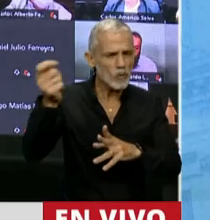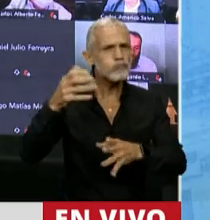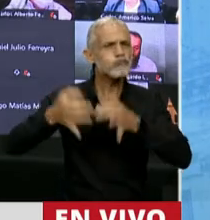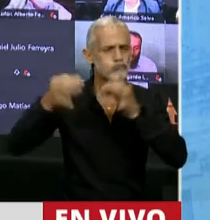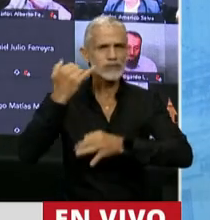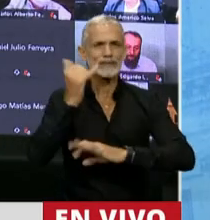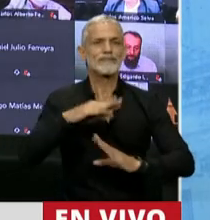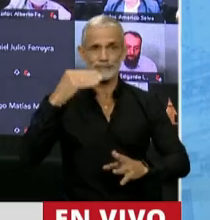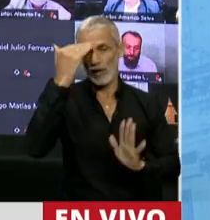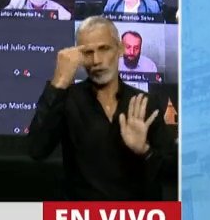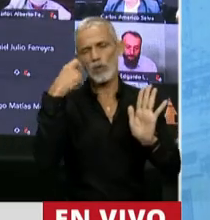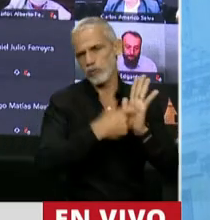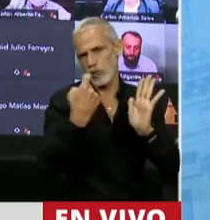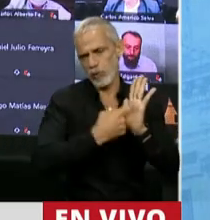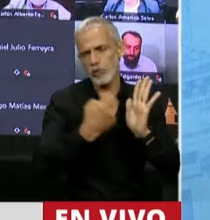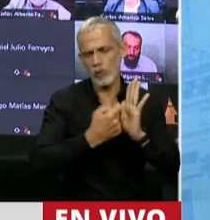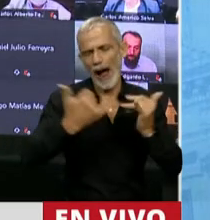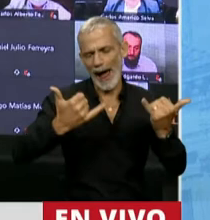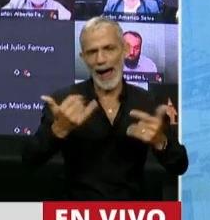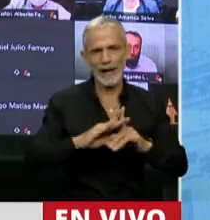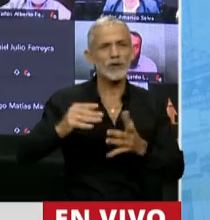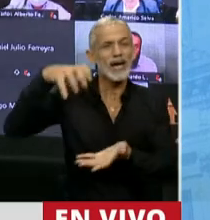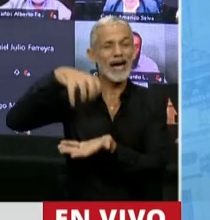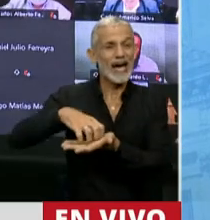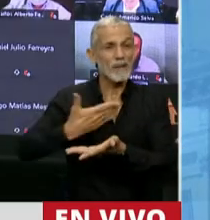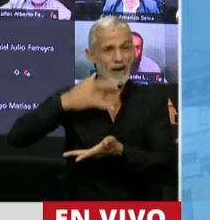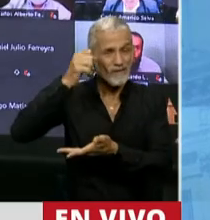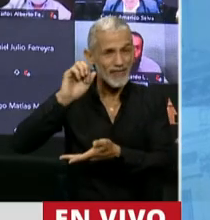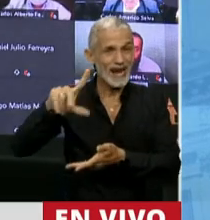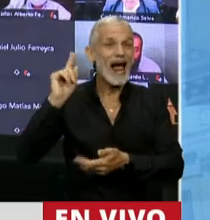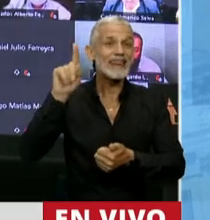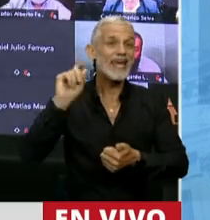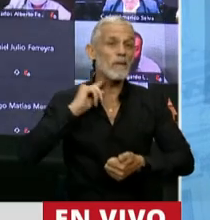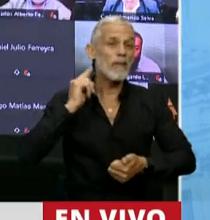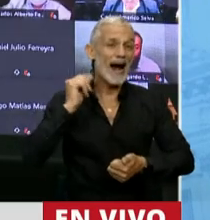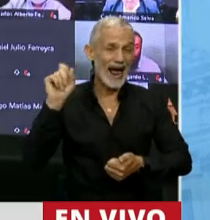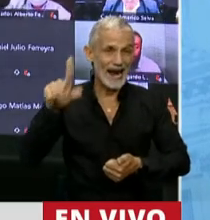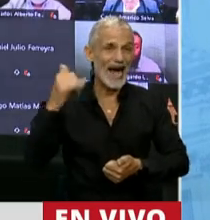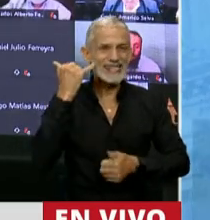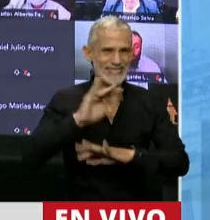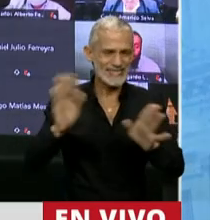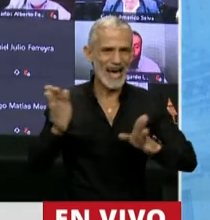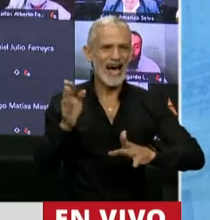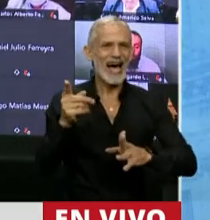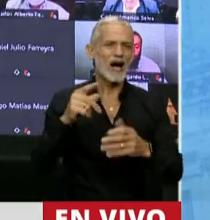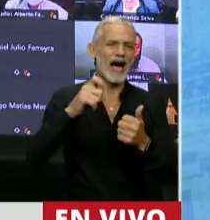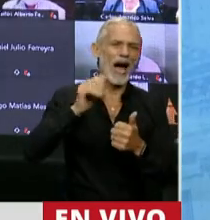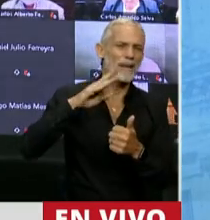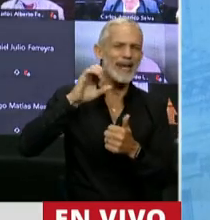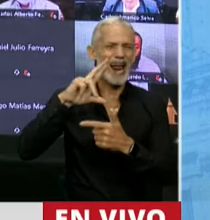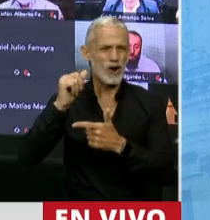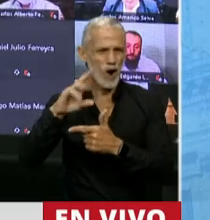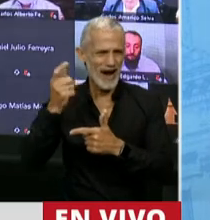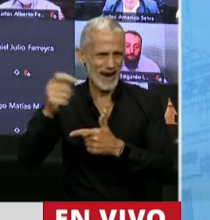planteos de inconstitucionalidad y así tenemos que la Cámara Federal de Paraná ya declaró en el caso de Cabrera Roque